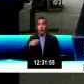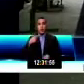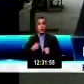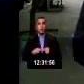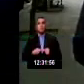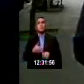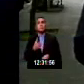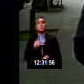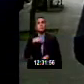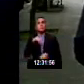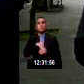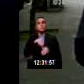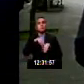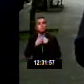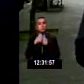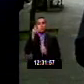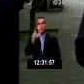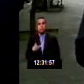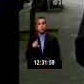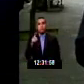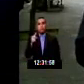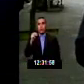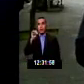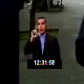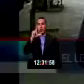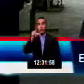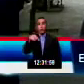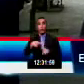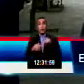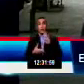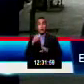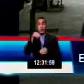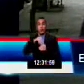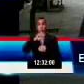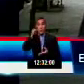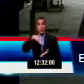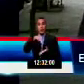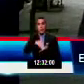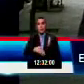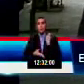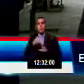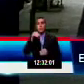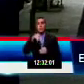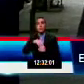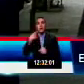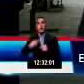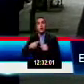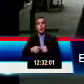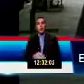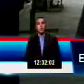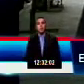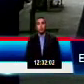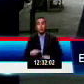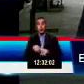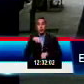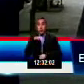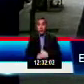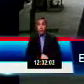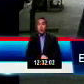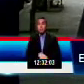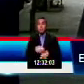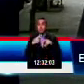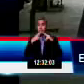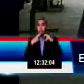se encuentra ya el asambleísta Daniel Mendoza, una vez que fue trasladado desde Manabí hacia acá a Quito. Luego que fuera detenido, pues